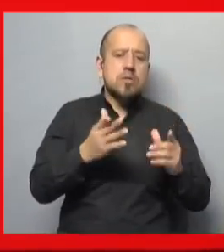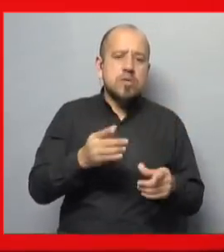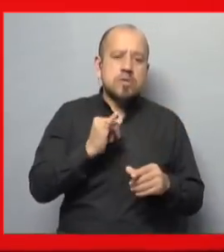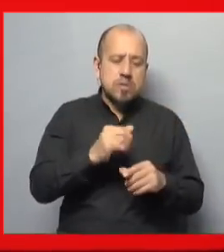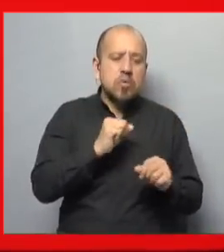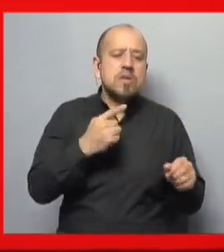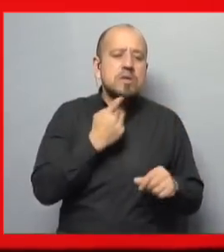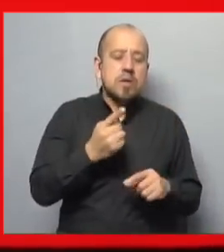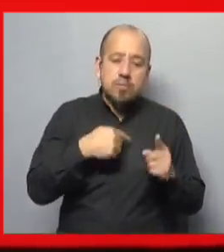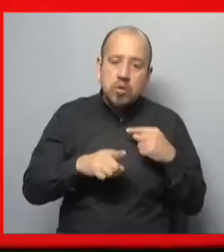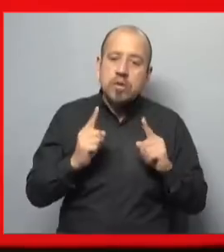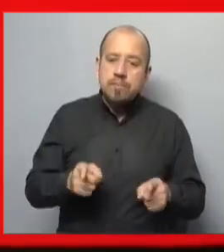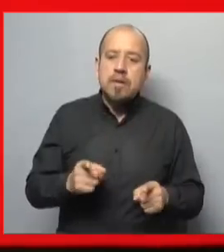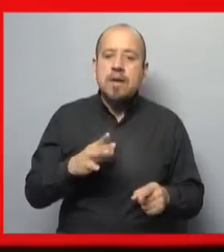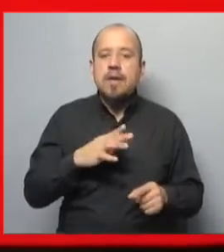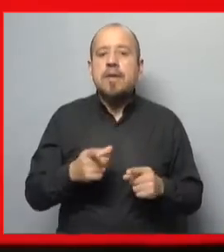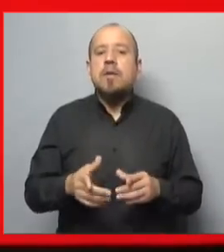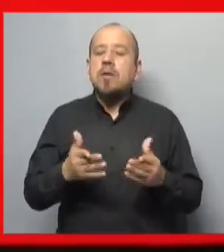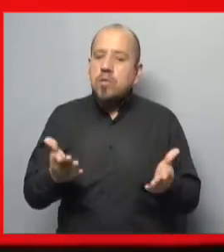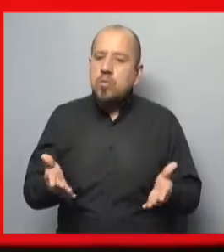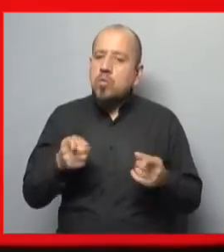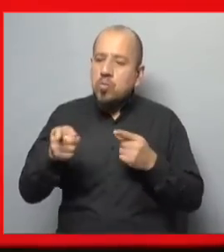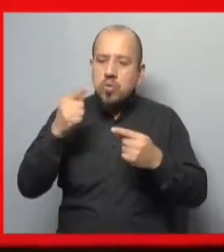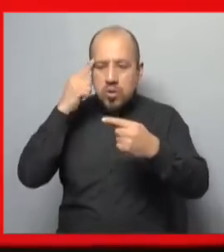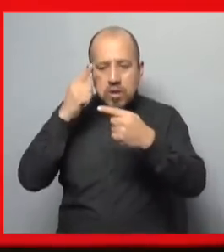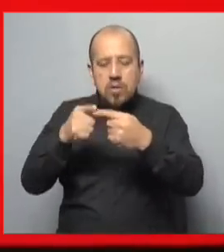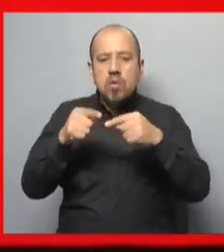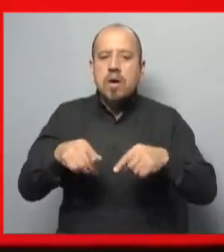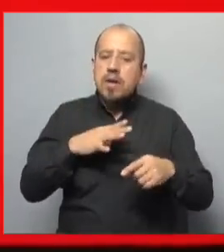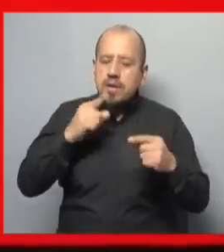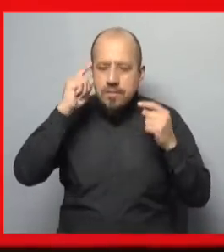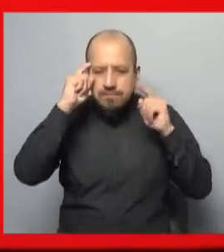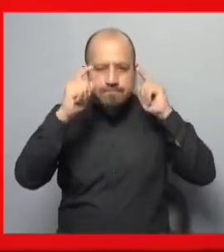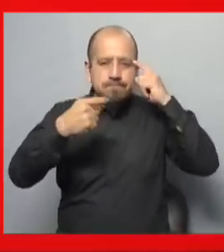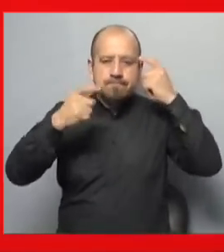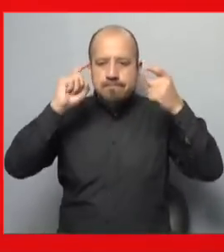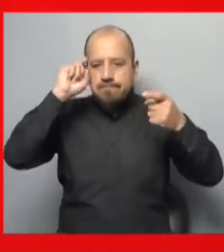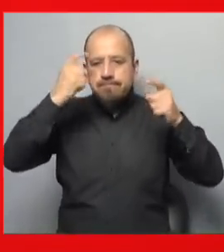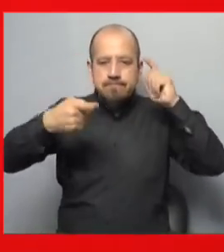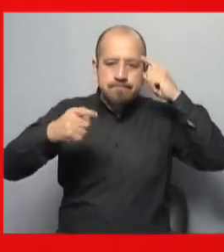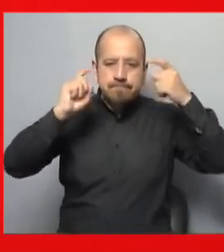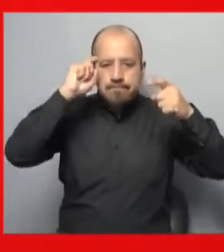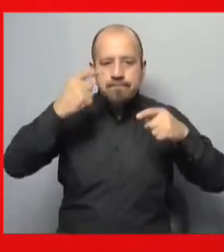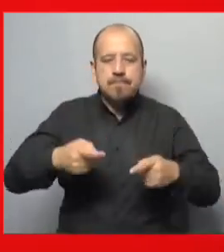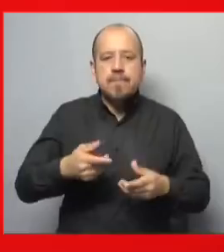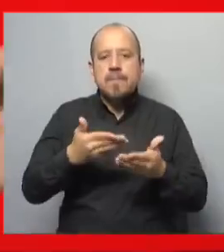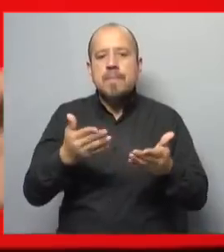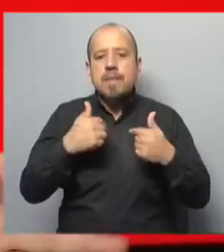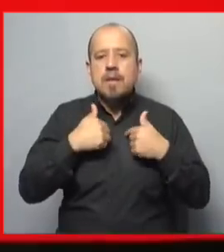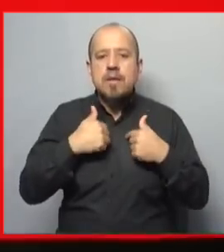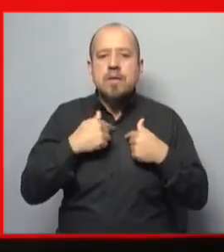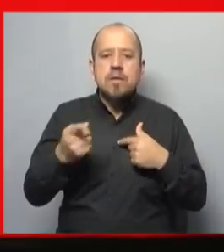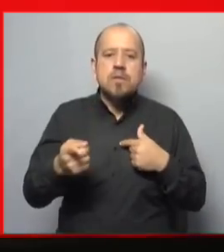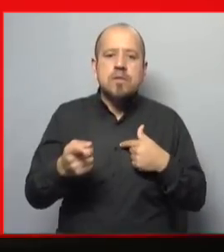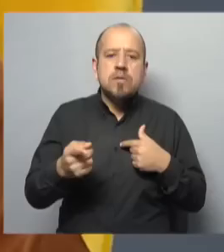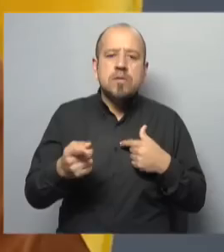vos pero también tenemos tenemos tienen una misión hay tratar de aportar algo más acá me siento identificado con